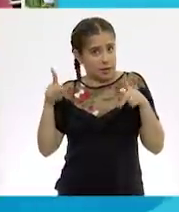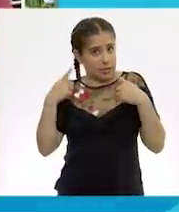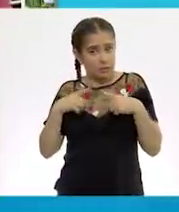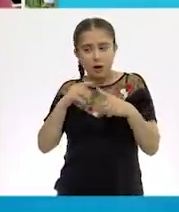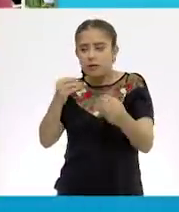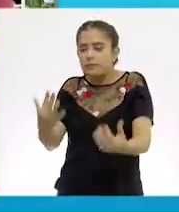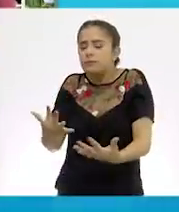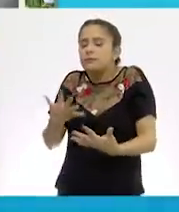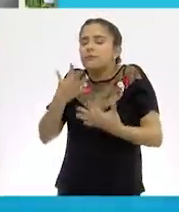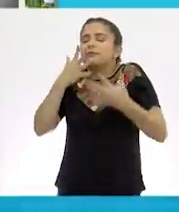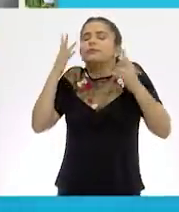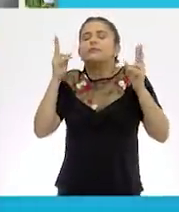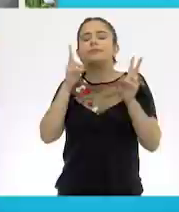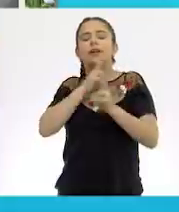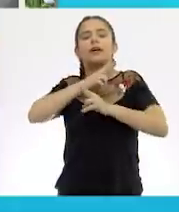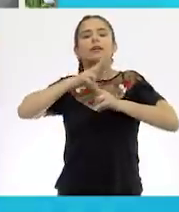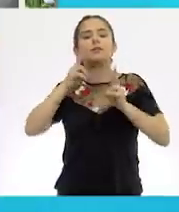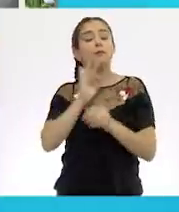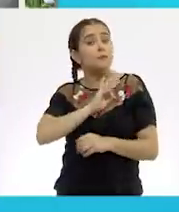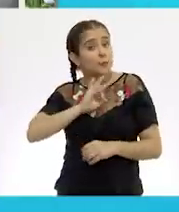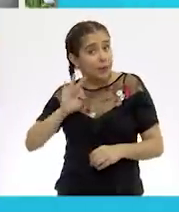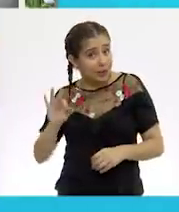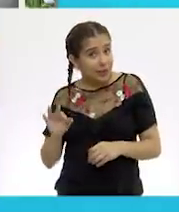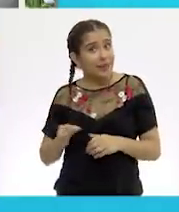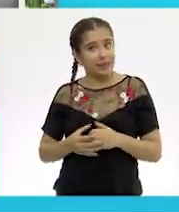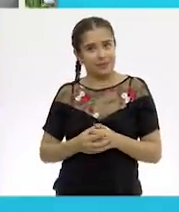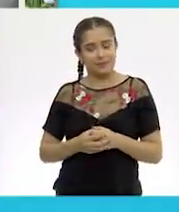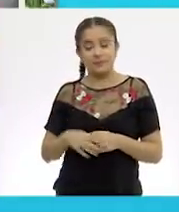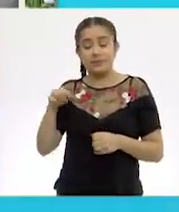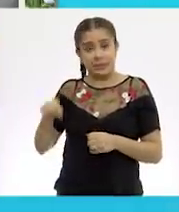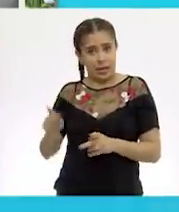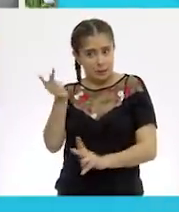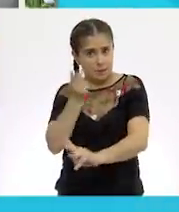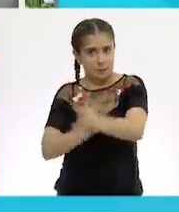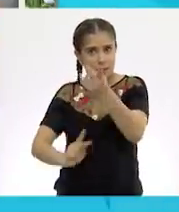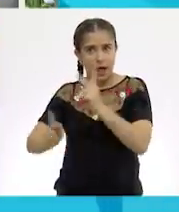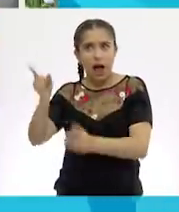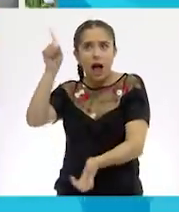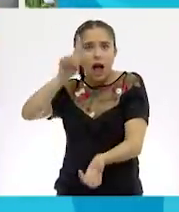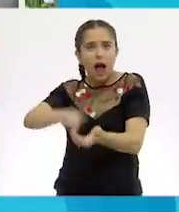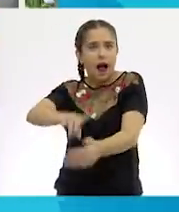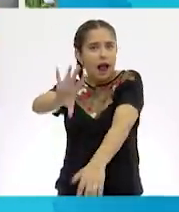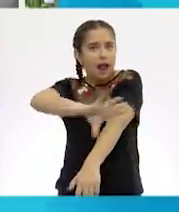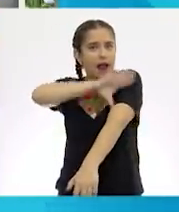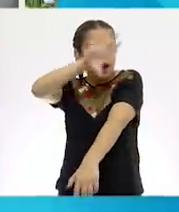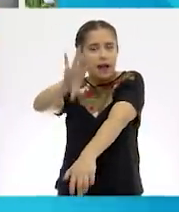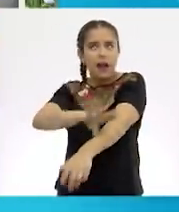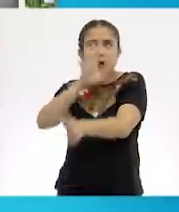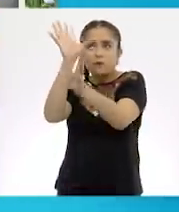a respirar. Absorbe la energía